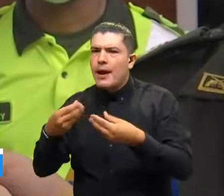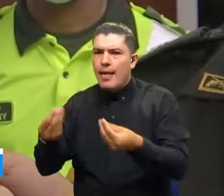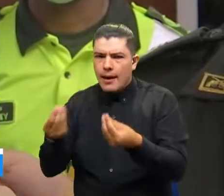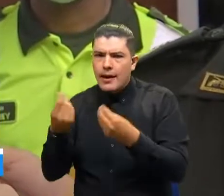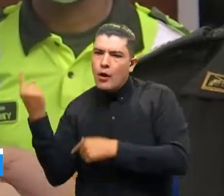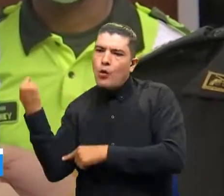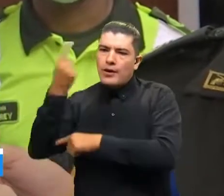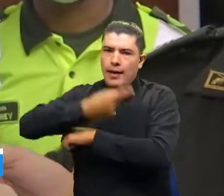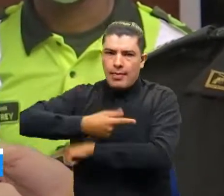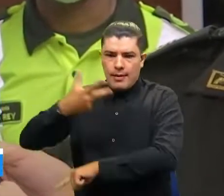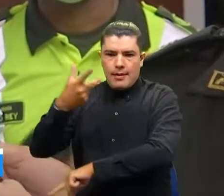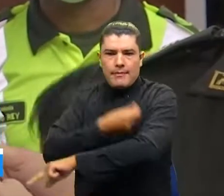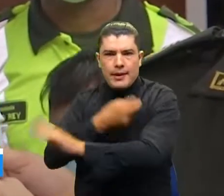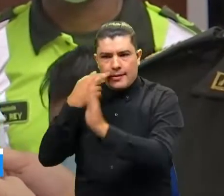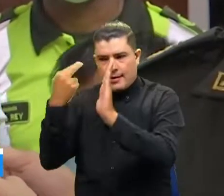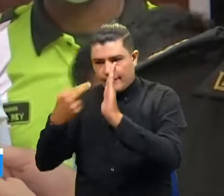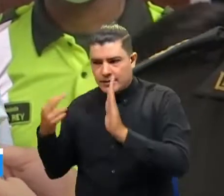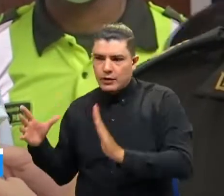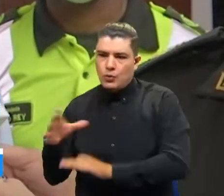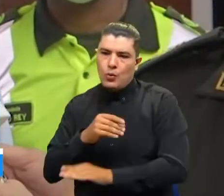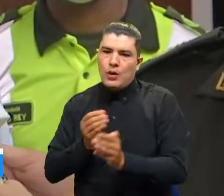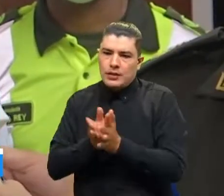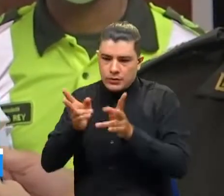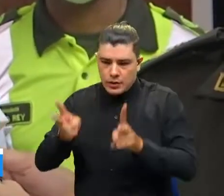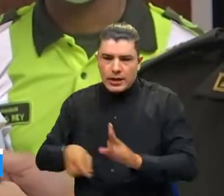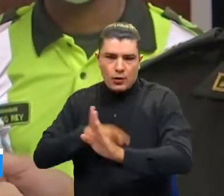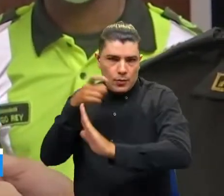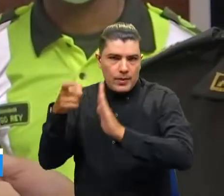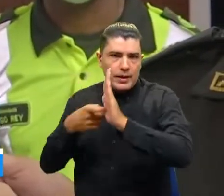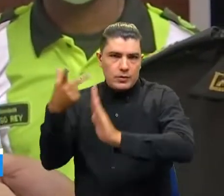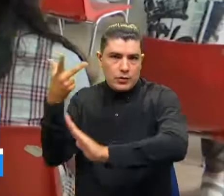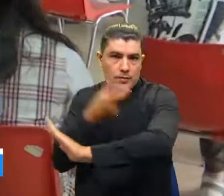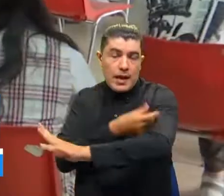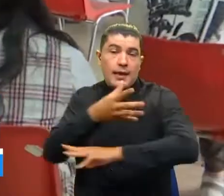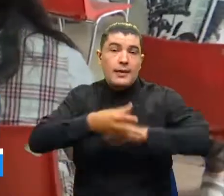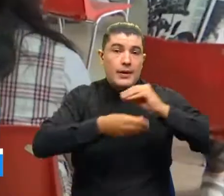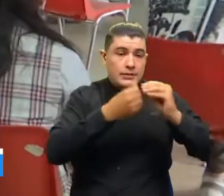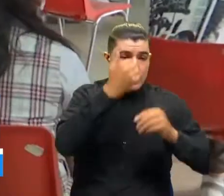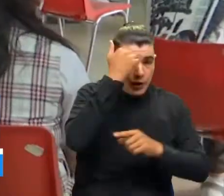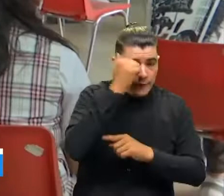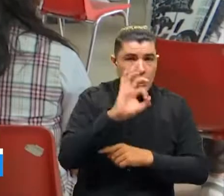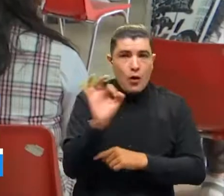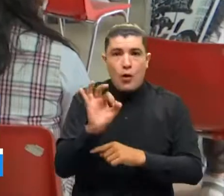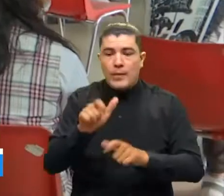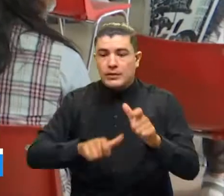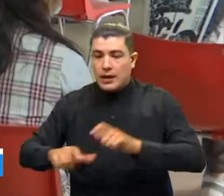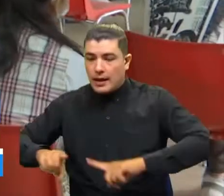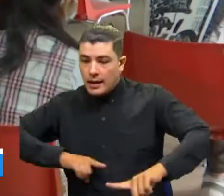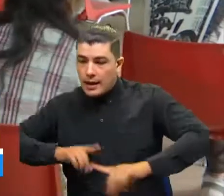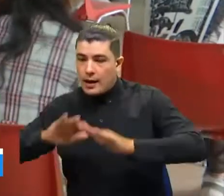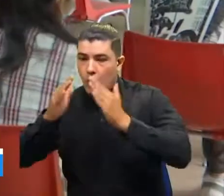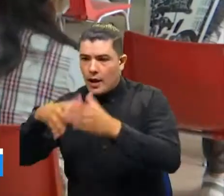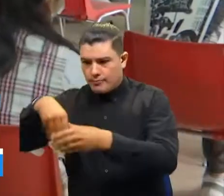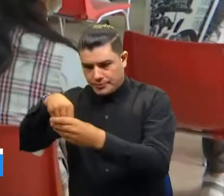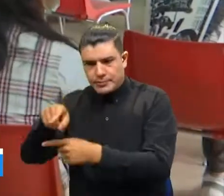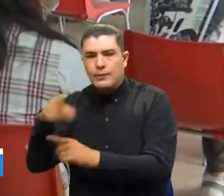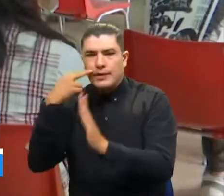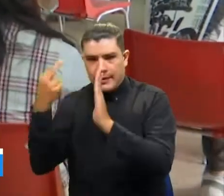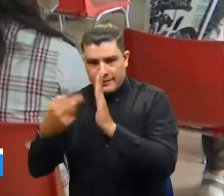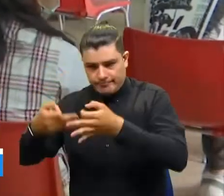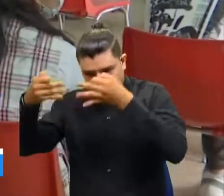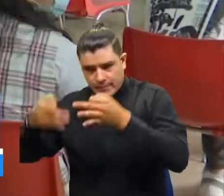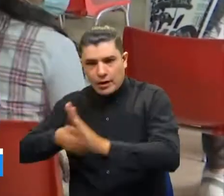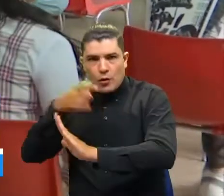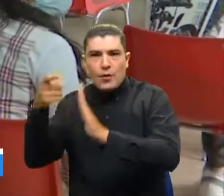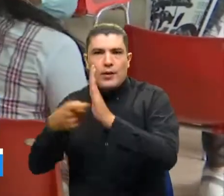estudiantes tengan su esquema completa asimismo para los docentes y personal administrativo pues con el regreso a clase la policía nacional